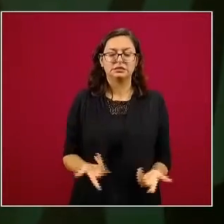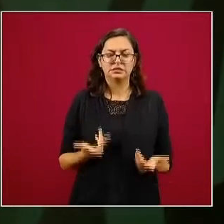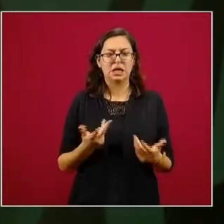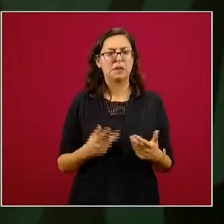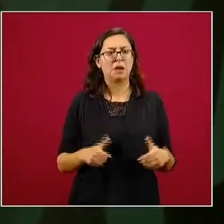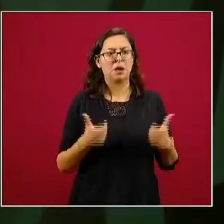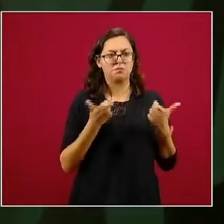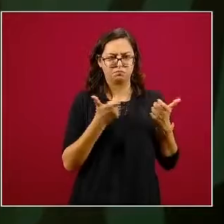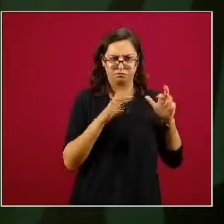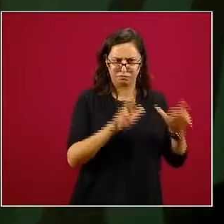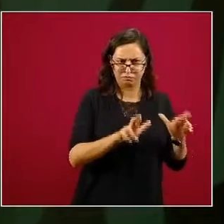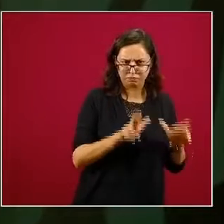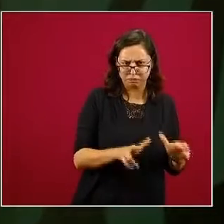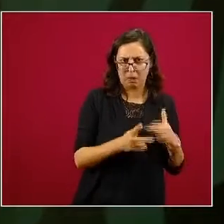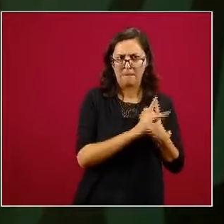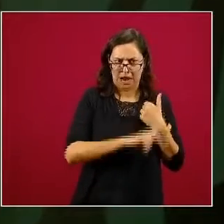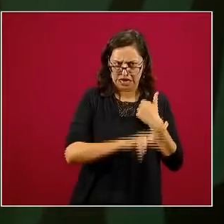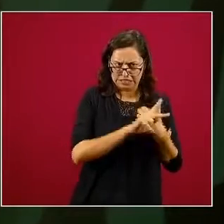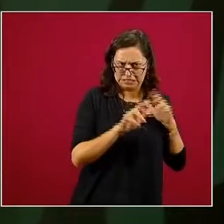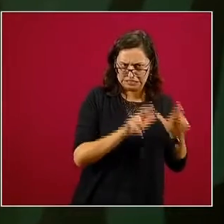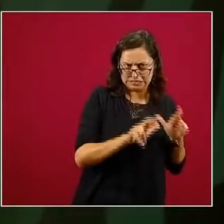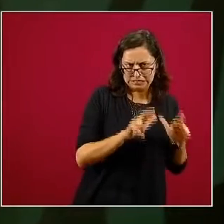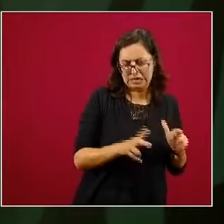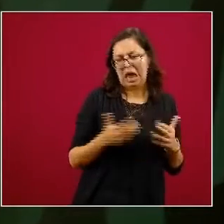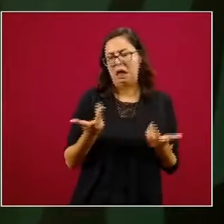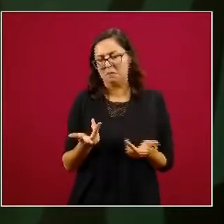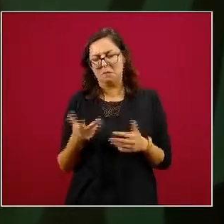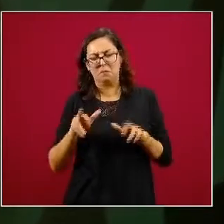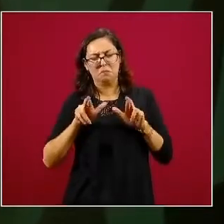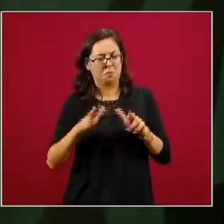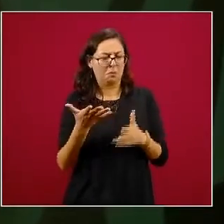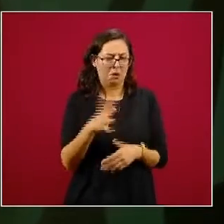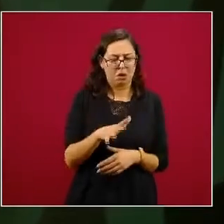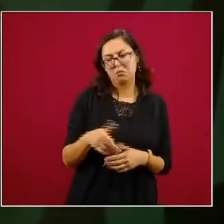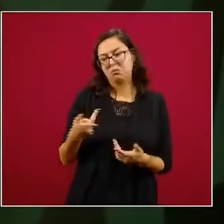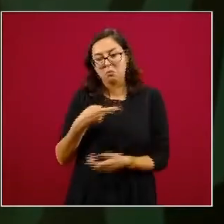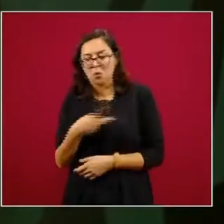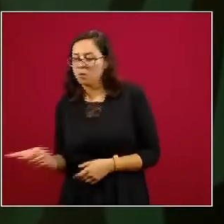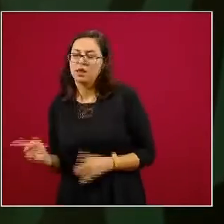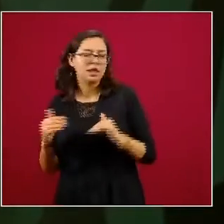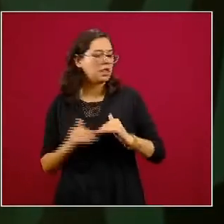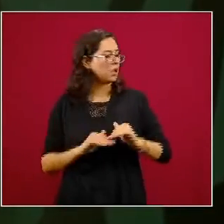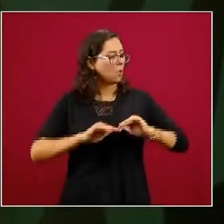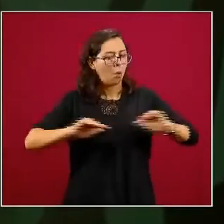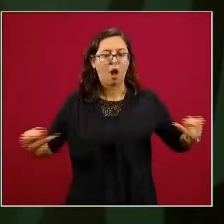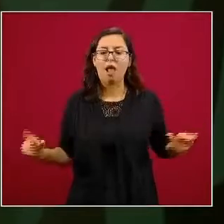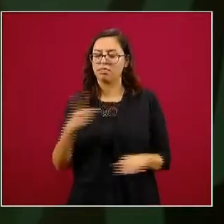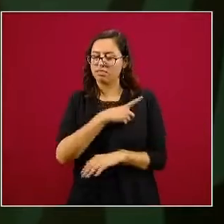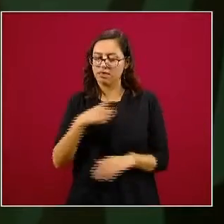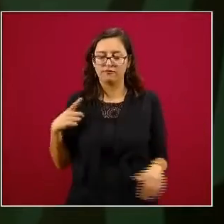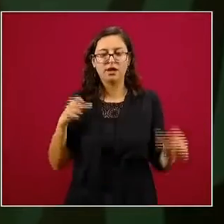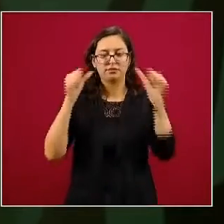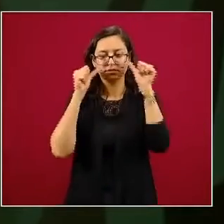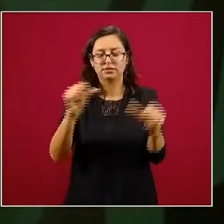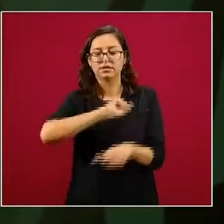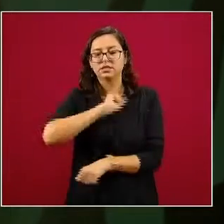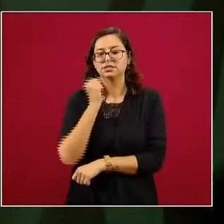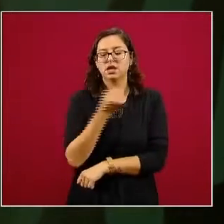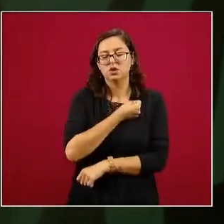Chiapas. Lo significativo acá no es solo la amplitud intersectorial del compromiso de avanzar en este tema, sino que también